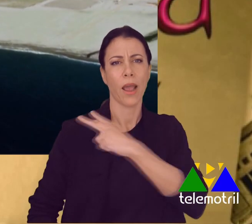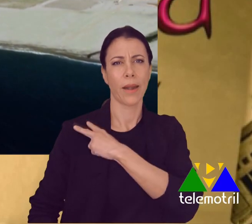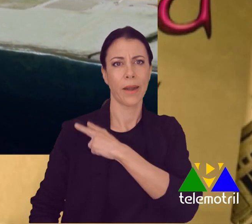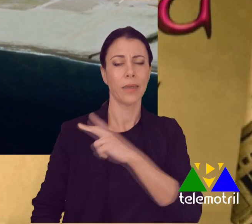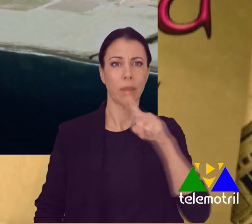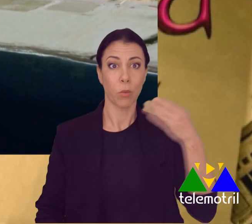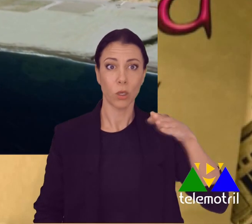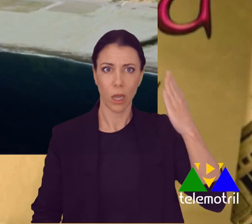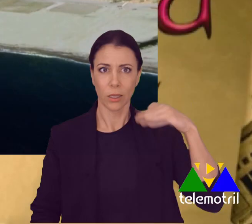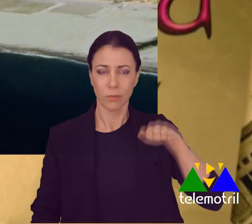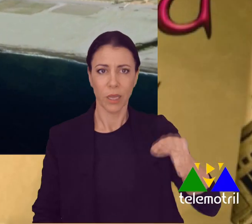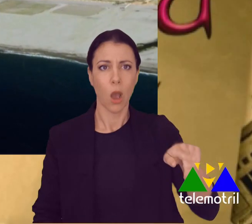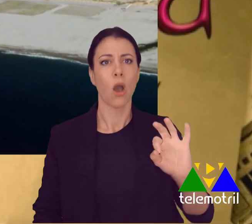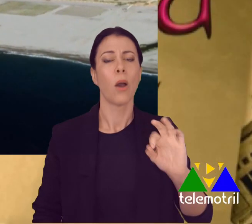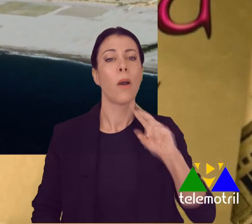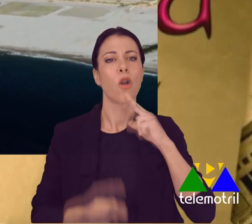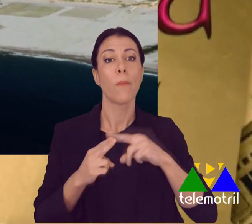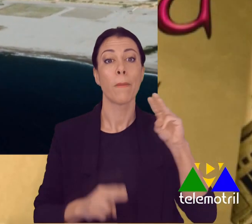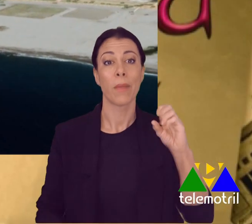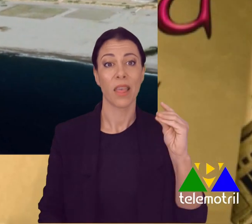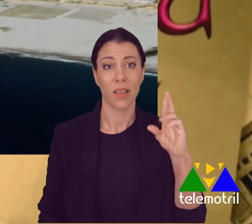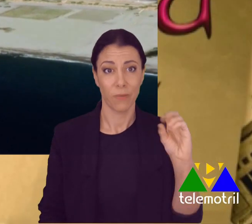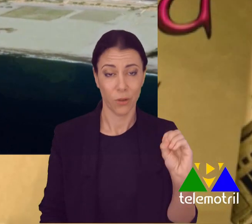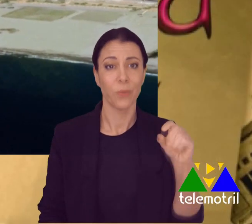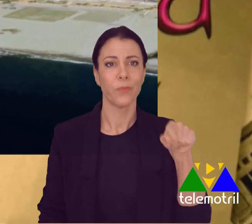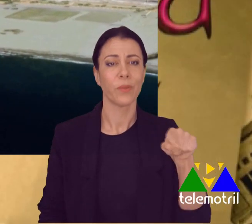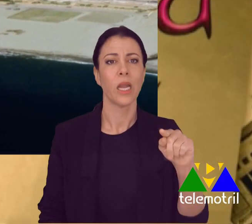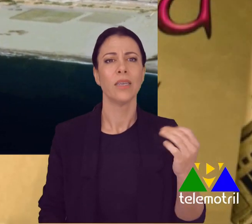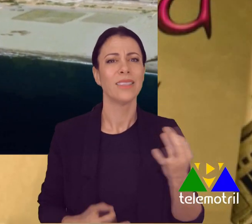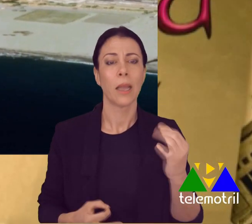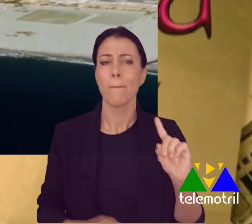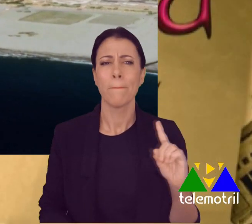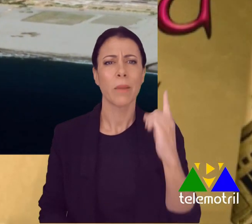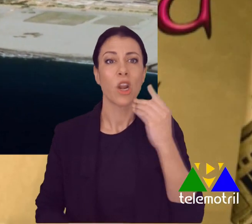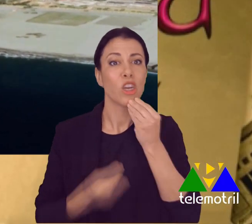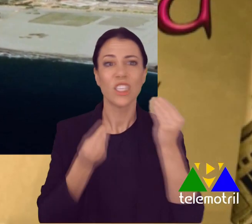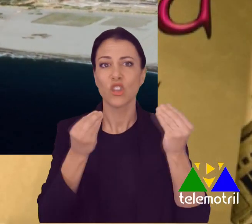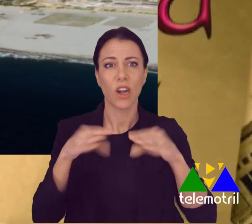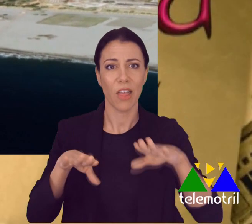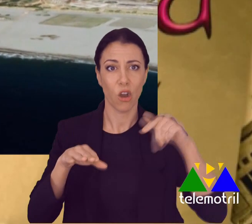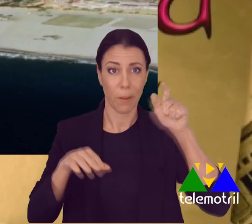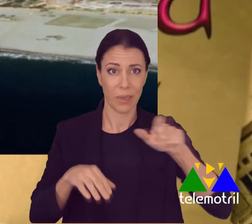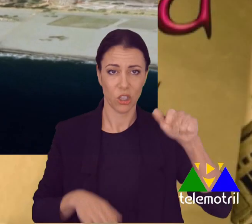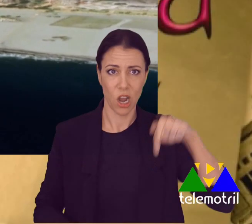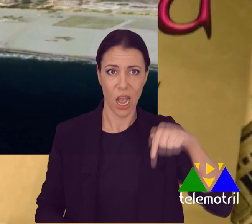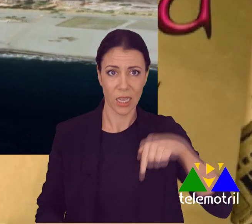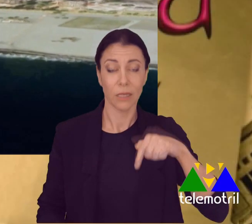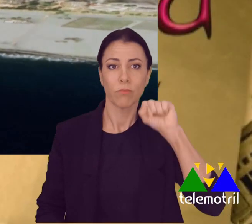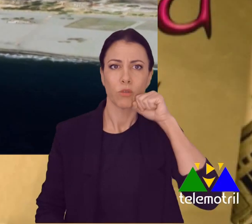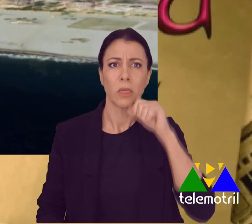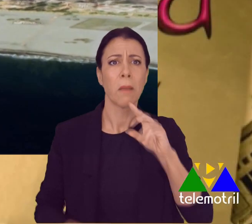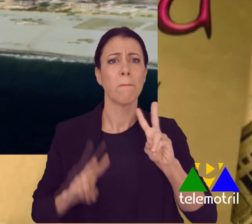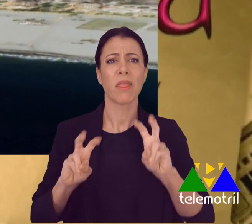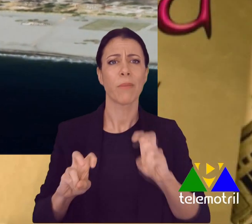cementerio, hablamos de Pedro Tros de Ilarduya, que fue uno de los primeros historiadores motrileños de